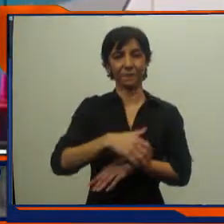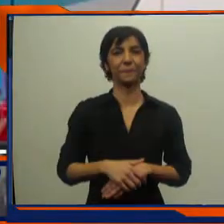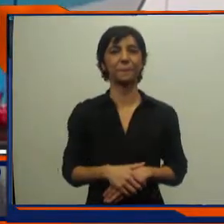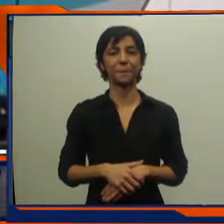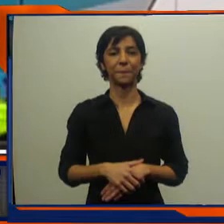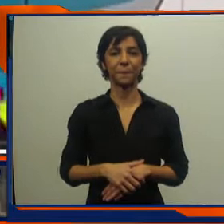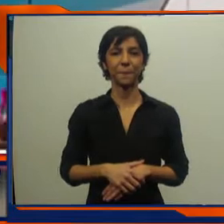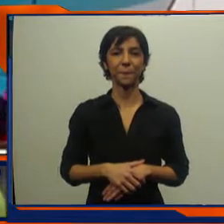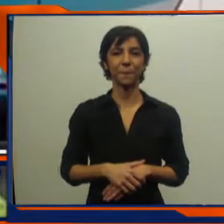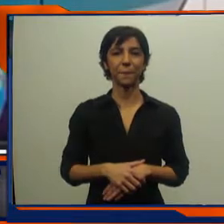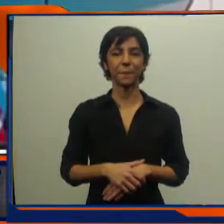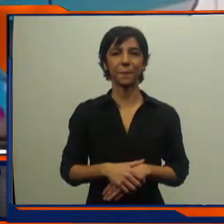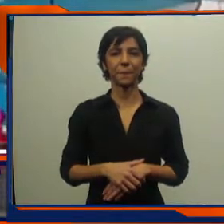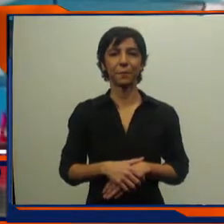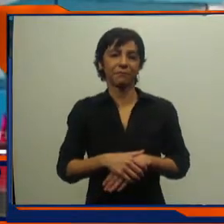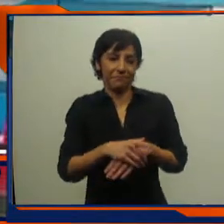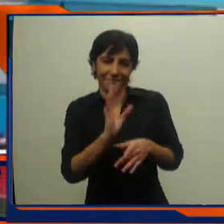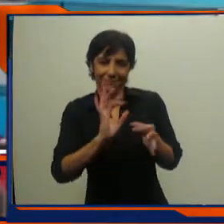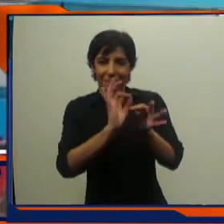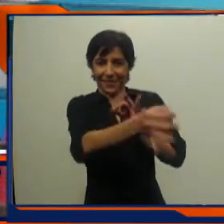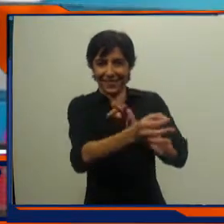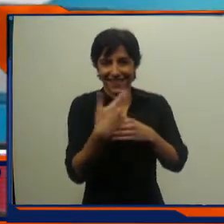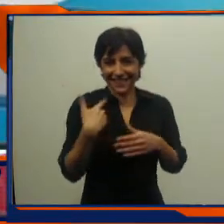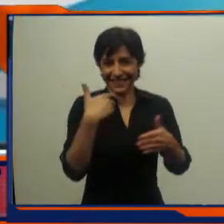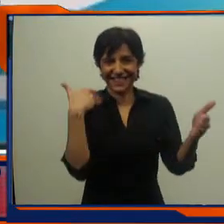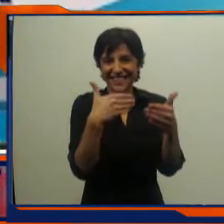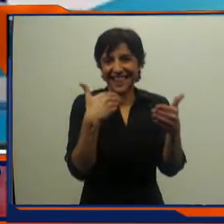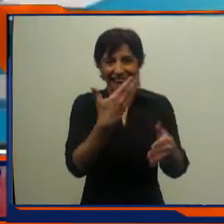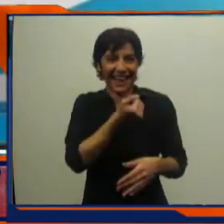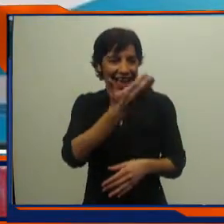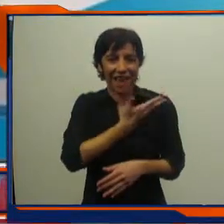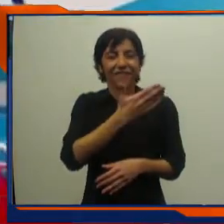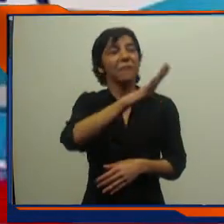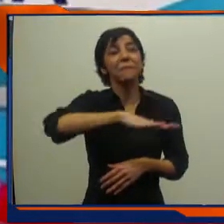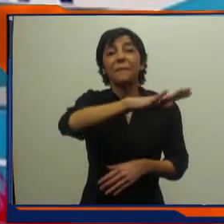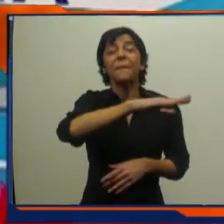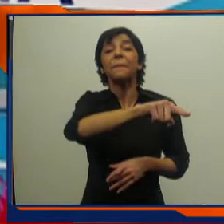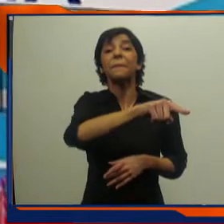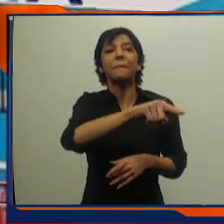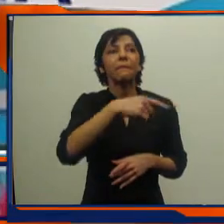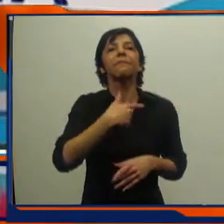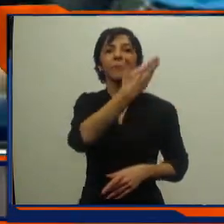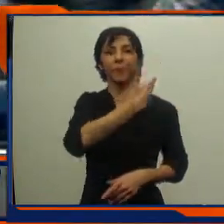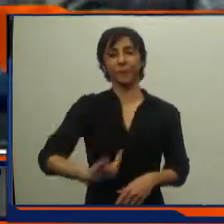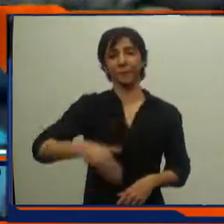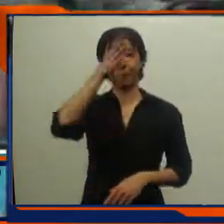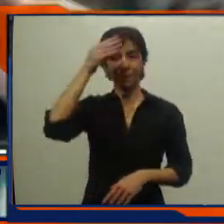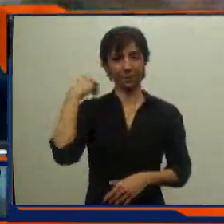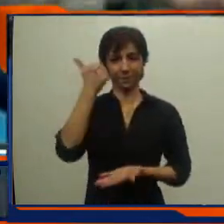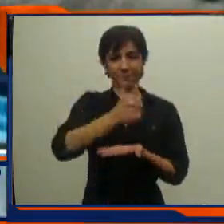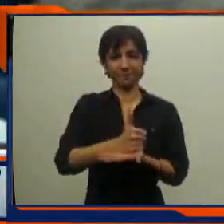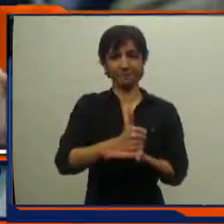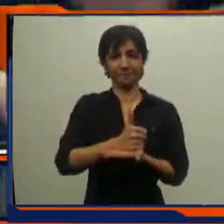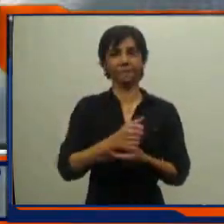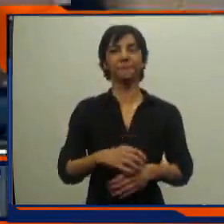allí, a metros nomás donde se encuentra el predio de la AFA, donde lo iba a estar esperando la presidenta a